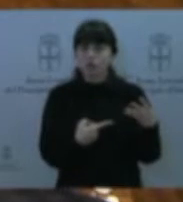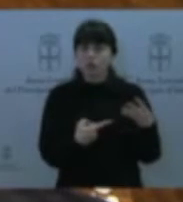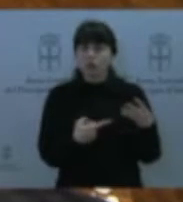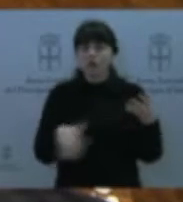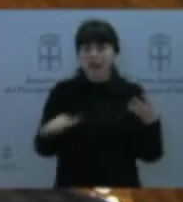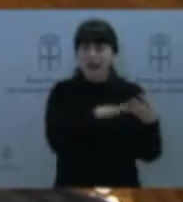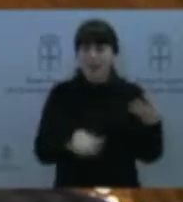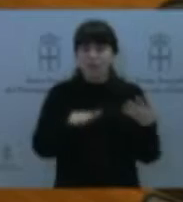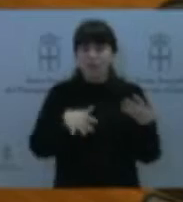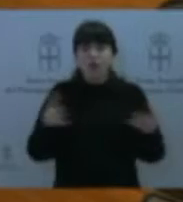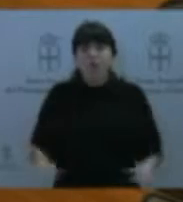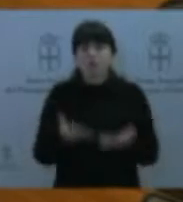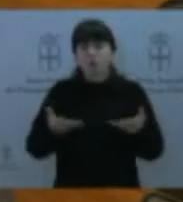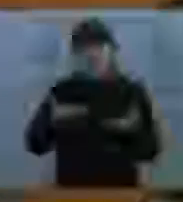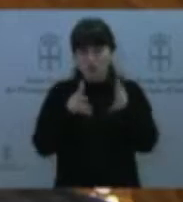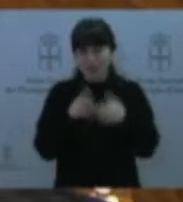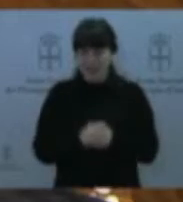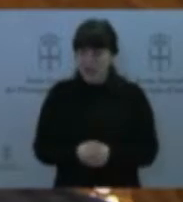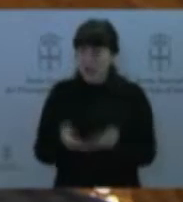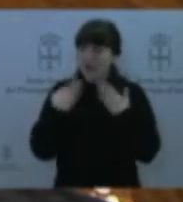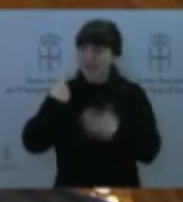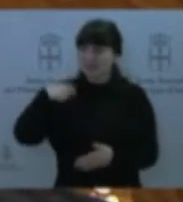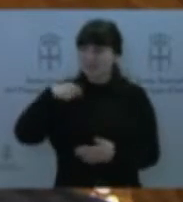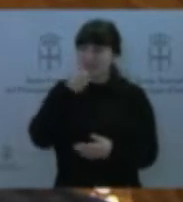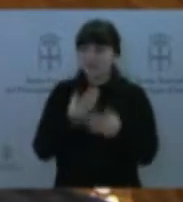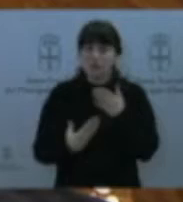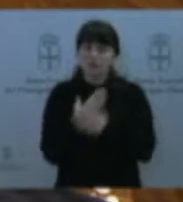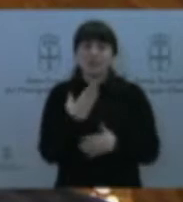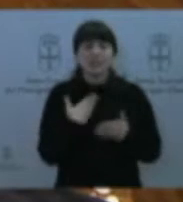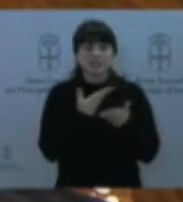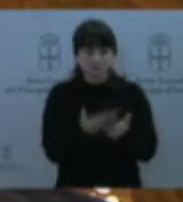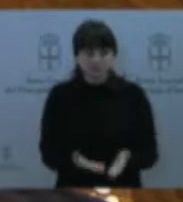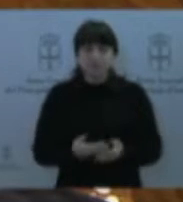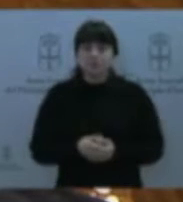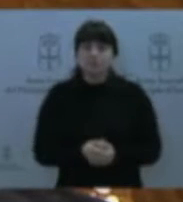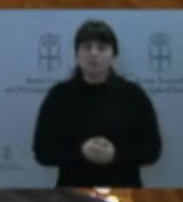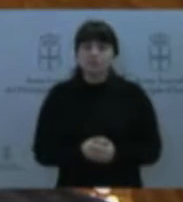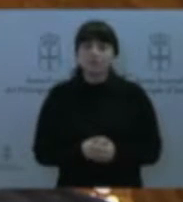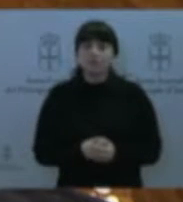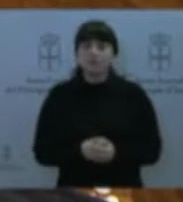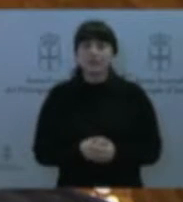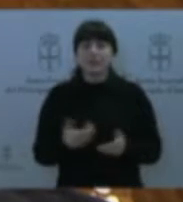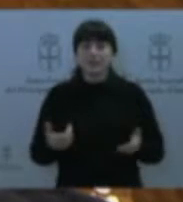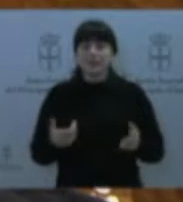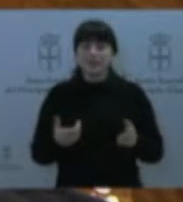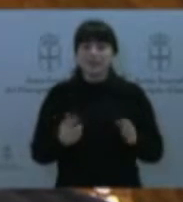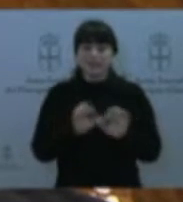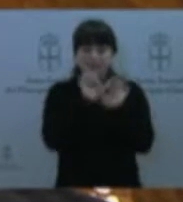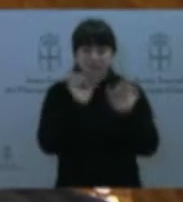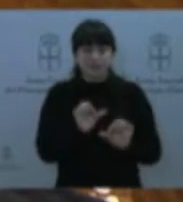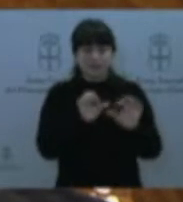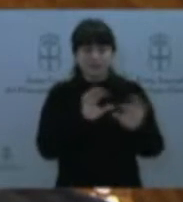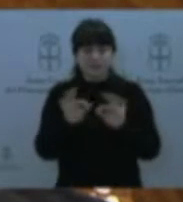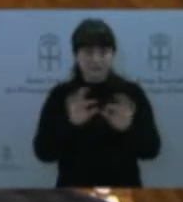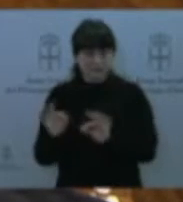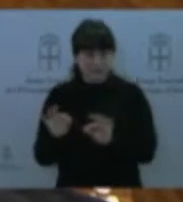Asturias, SAU Recrea? La Sociedad Pública de Gestión y Promoción Turística y Cultural del Principado es una